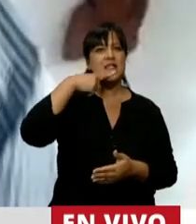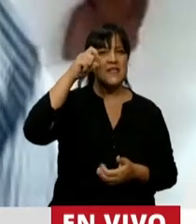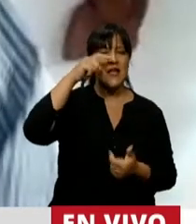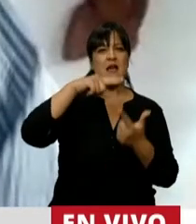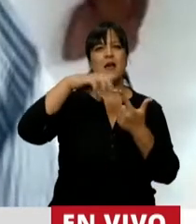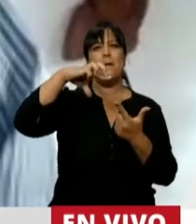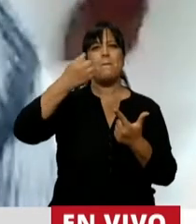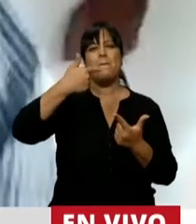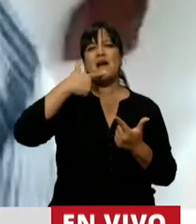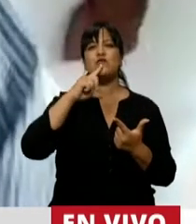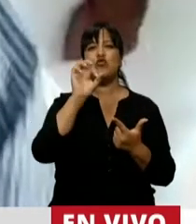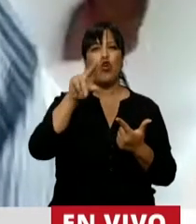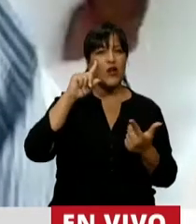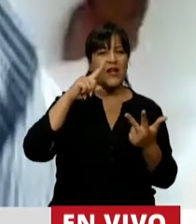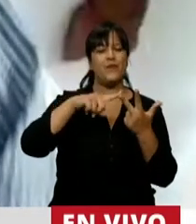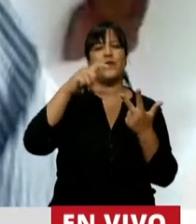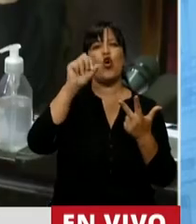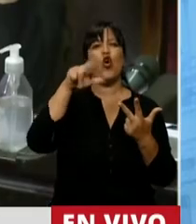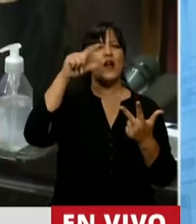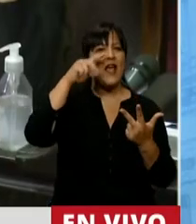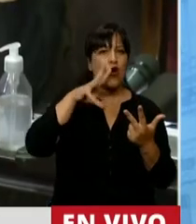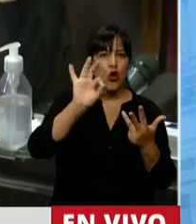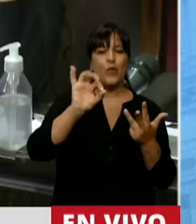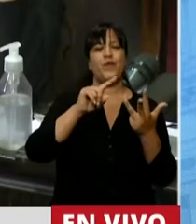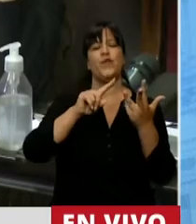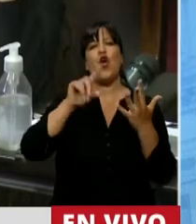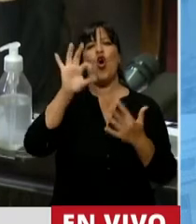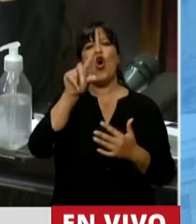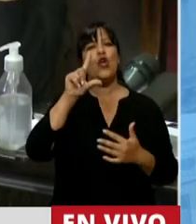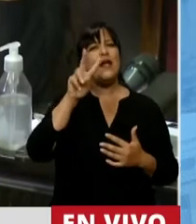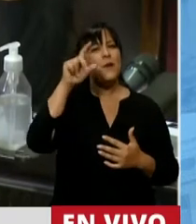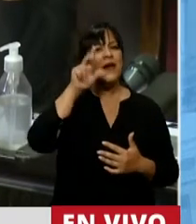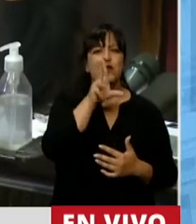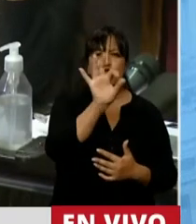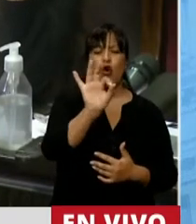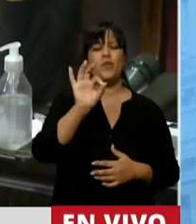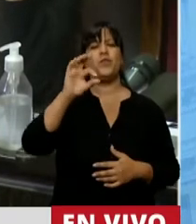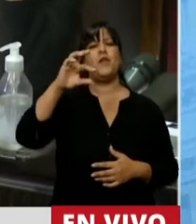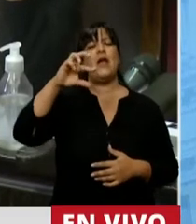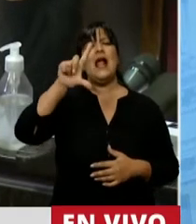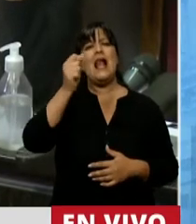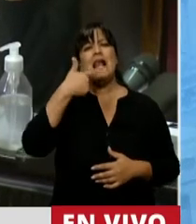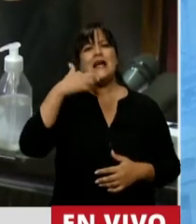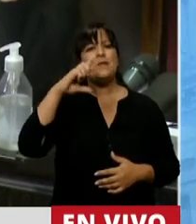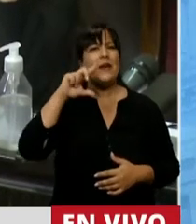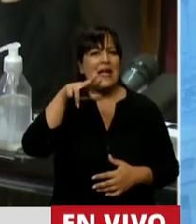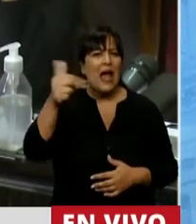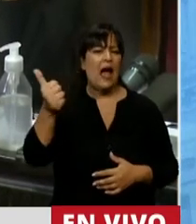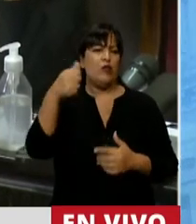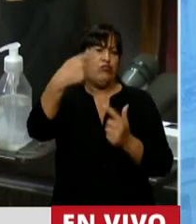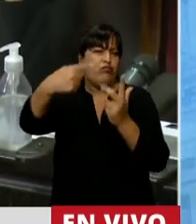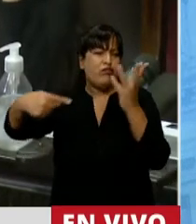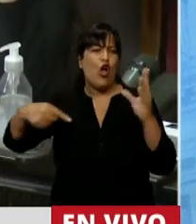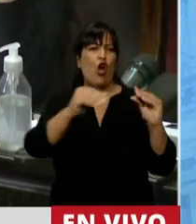Pastori, Cornejo, Paula Oliveto, Laspina, Terada y varios otros